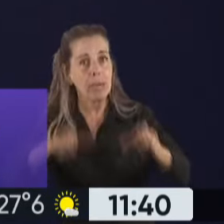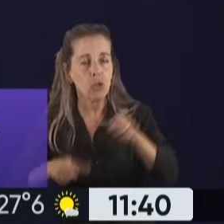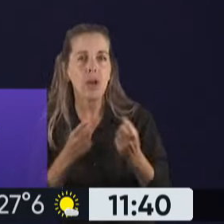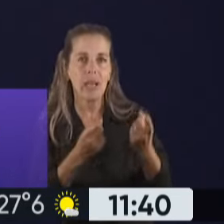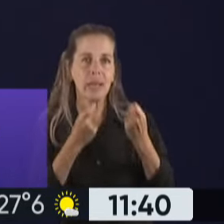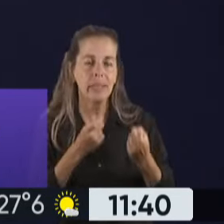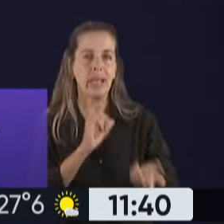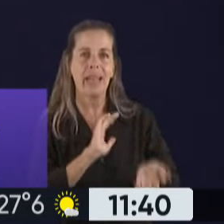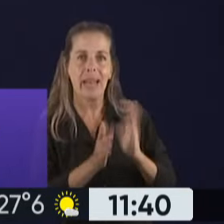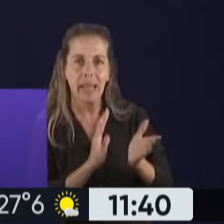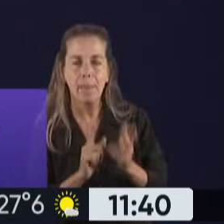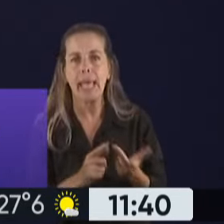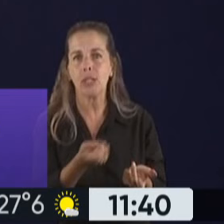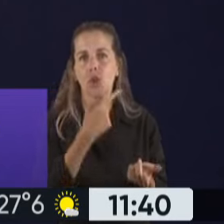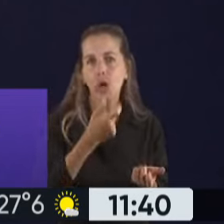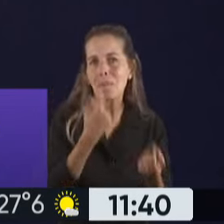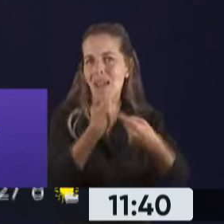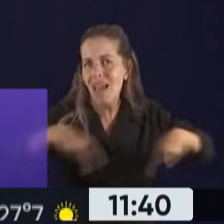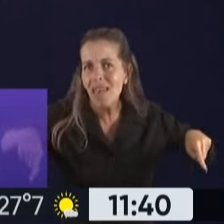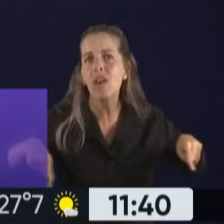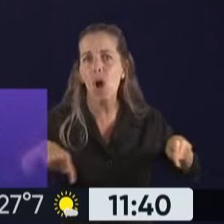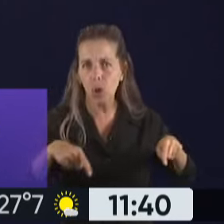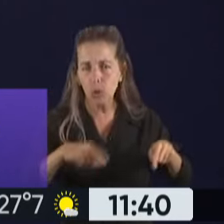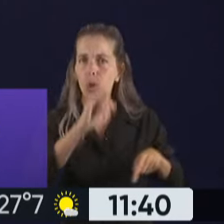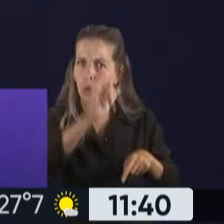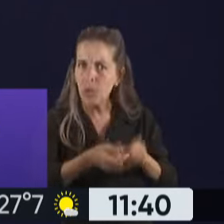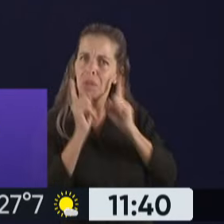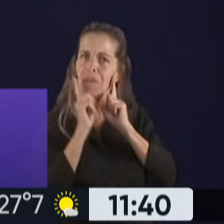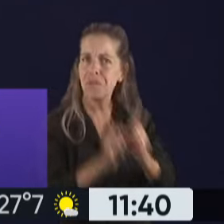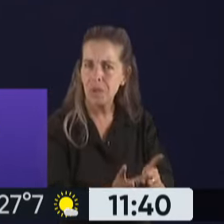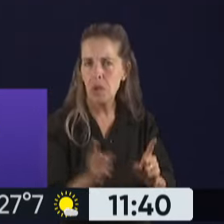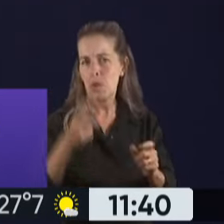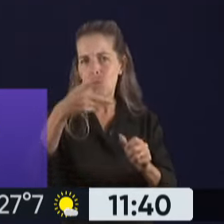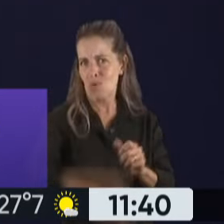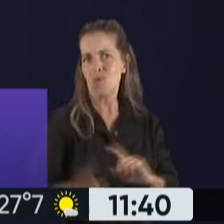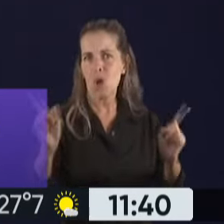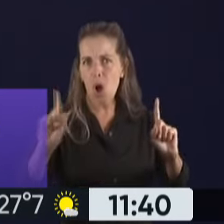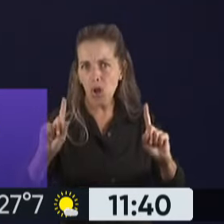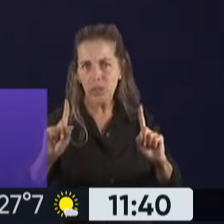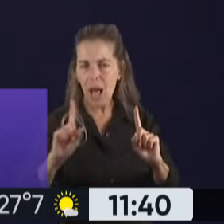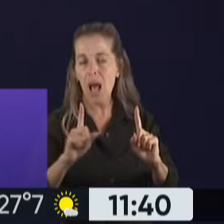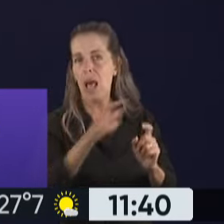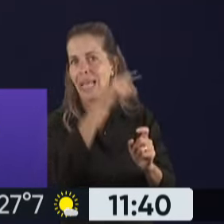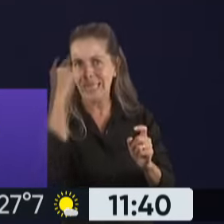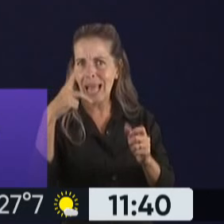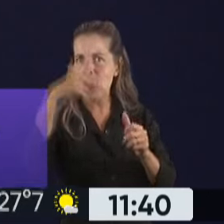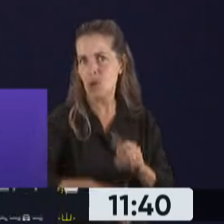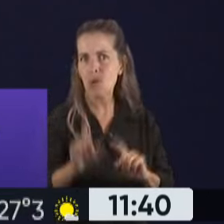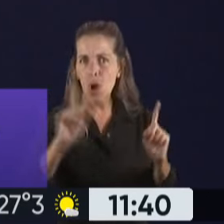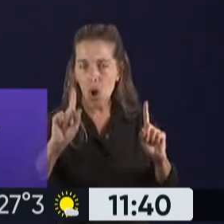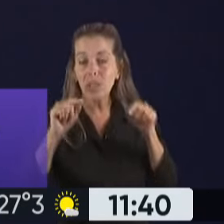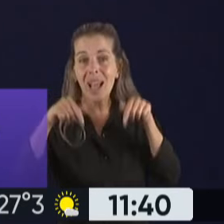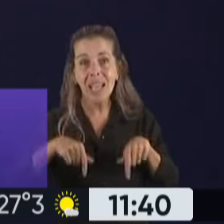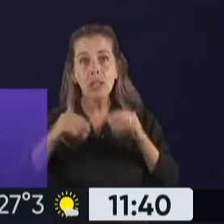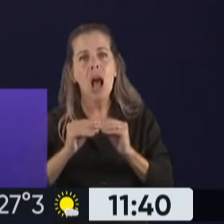medicamentos y demás cuestiones la van a seguir recibiendo no Por supuesto que sí esto es un tema interno